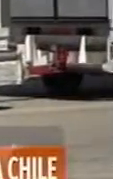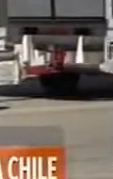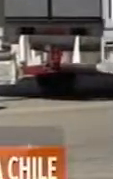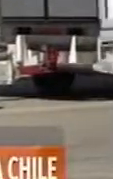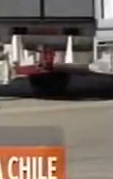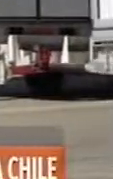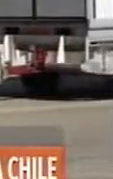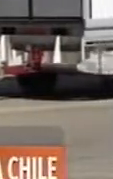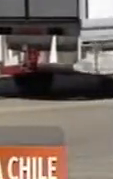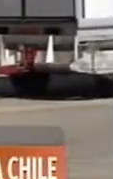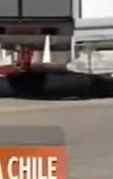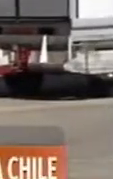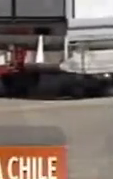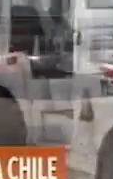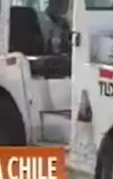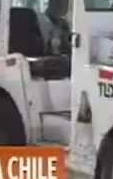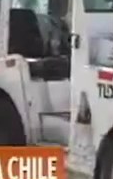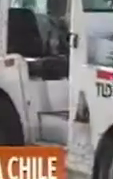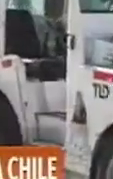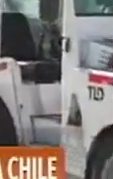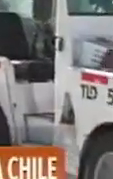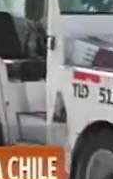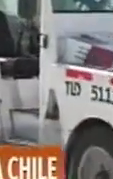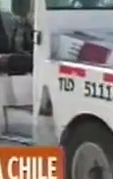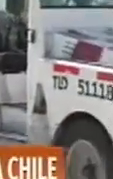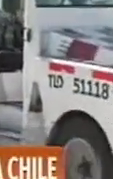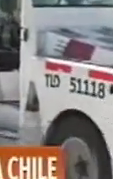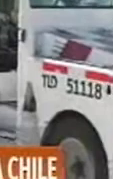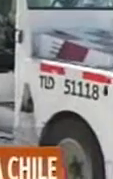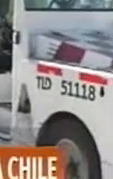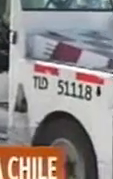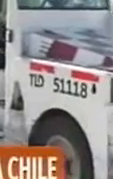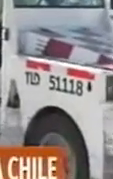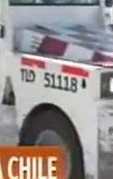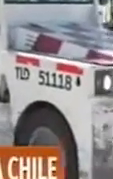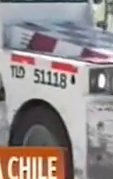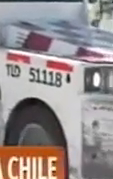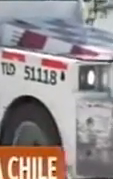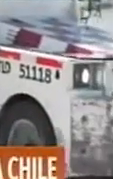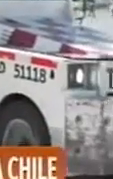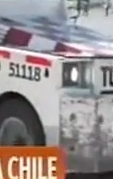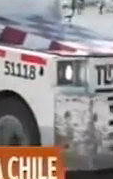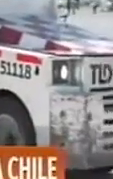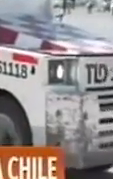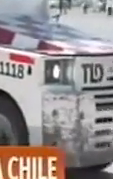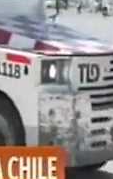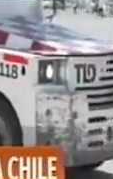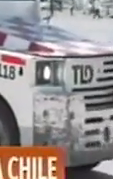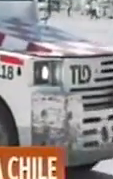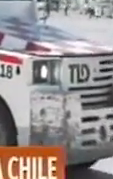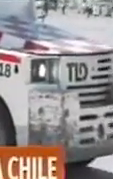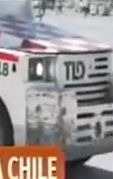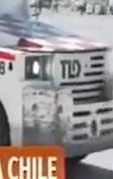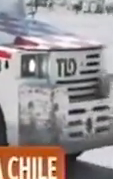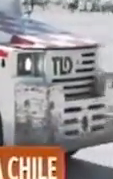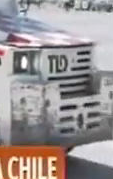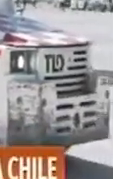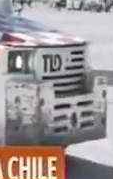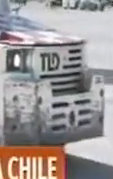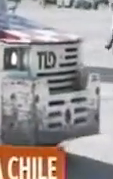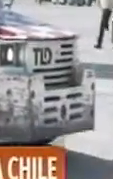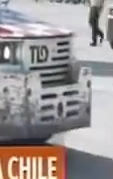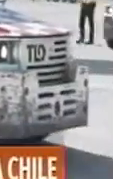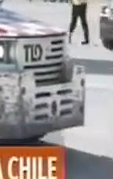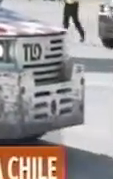de estas vacunas. Entendemos también con algunos detalles de lo que va a ser el plan de vacunación. ¿Qué va a pasar con estas dosis? ¿Se va a